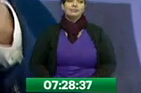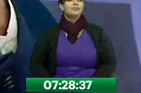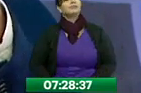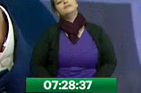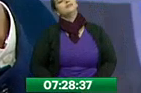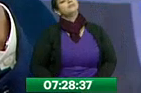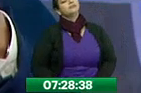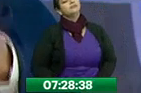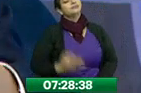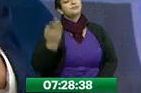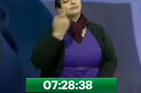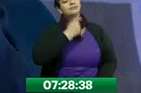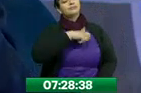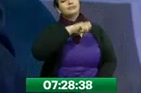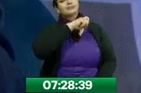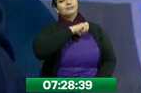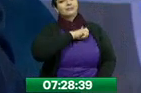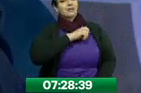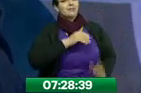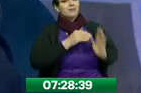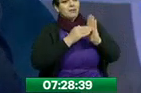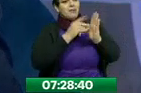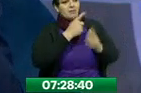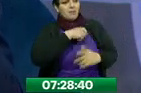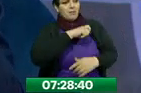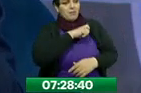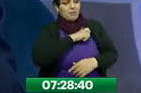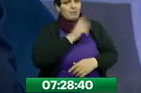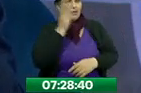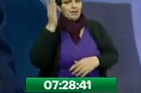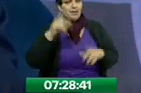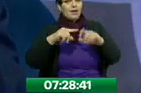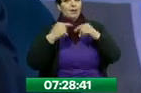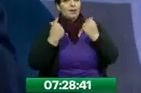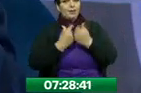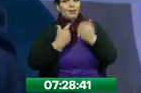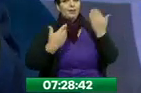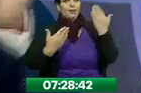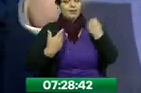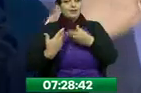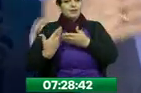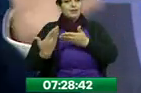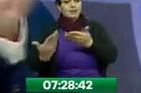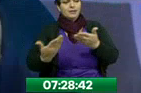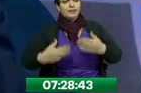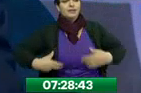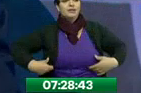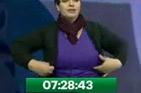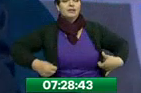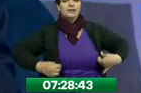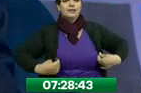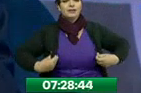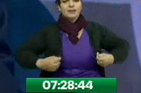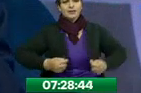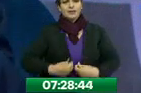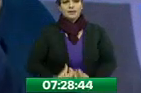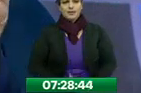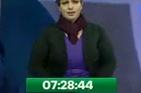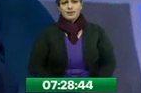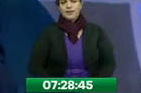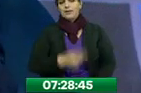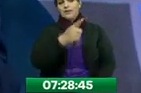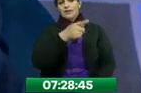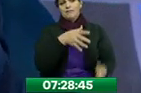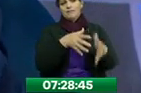expresiones democráticas representando a determinados sectores de la sociedad de Estados Unidos y de España. Por lo